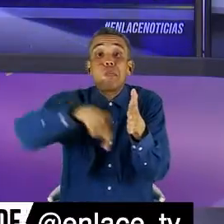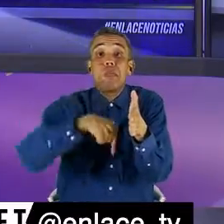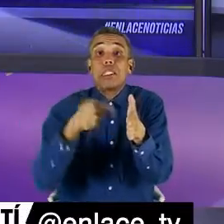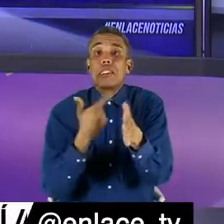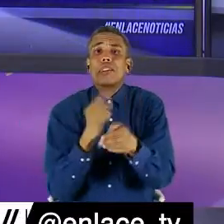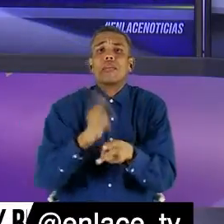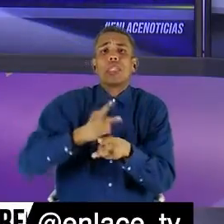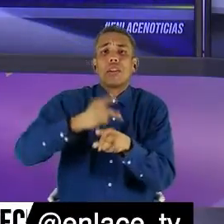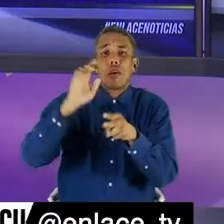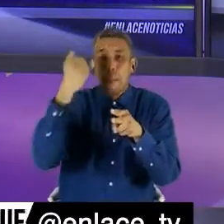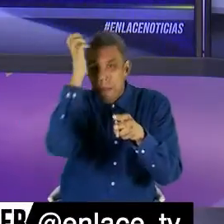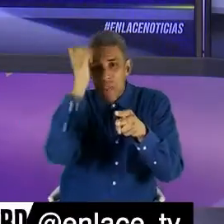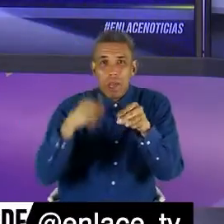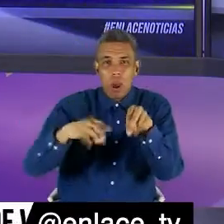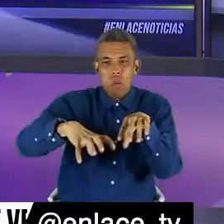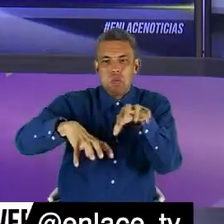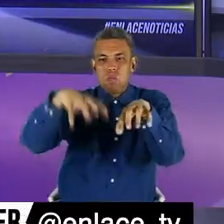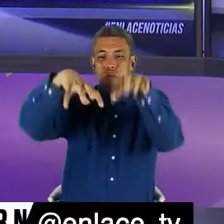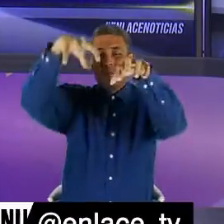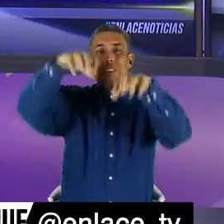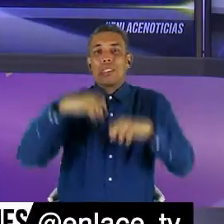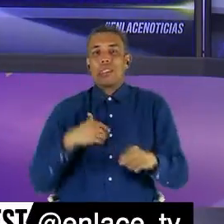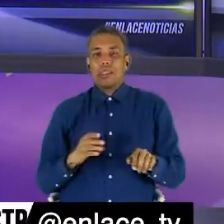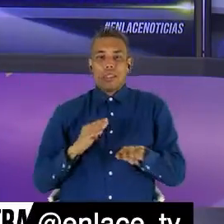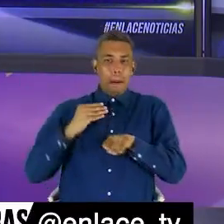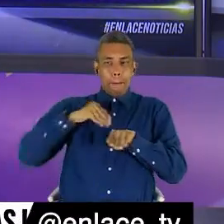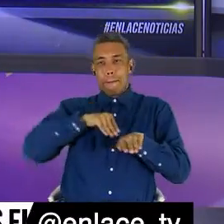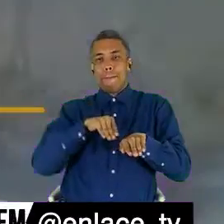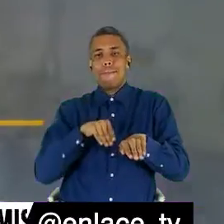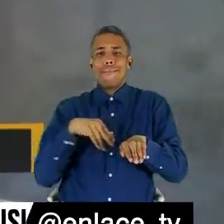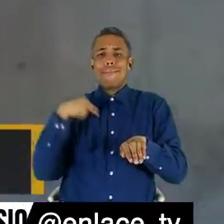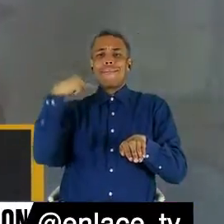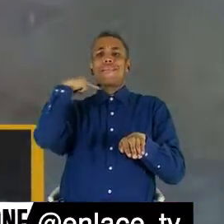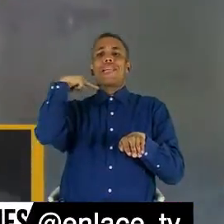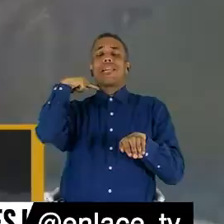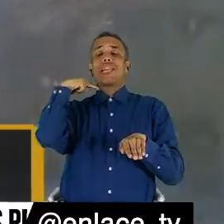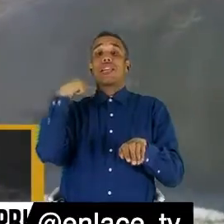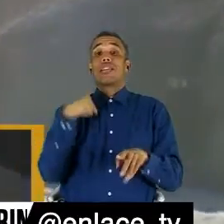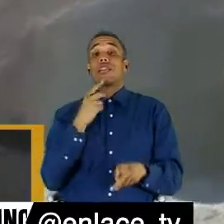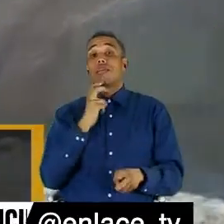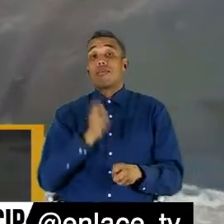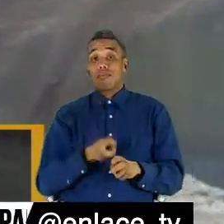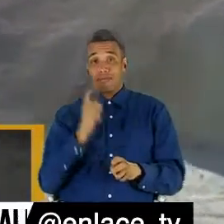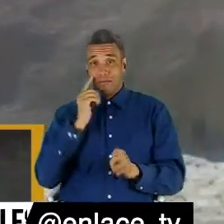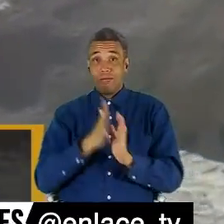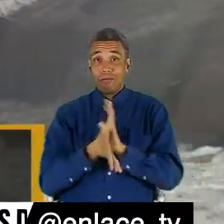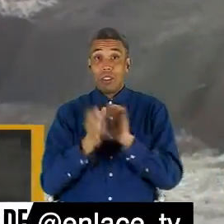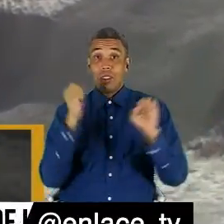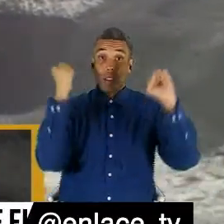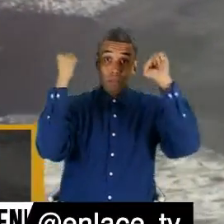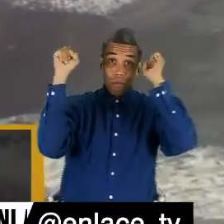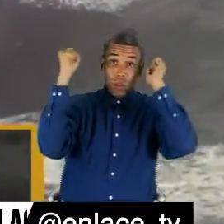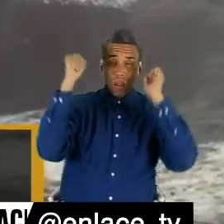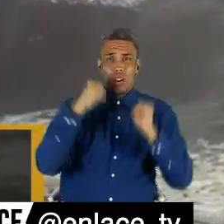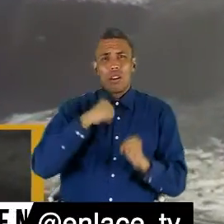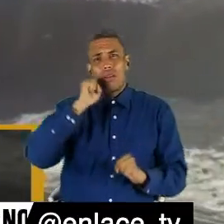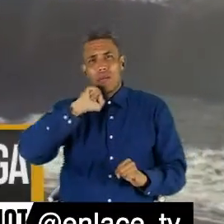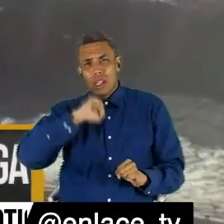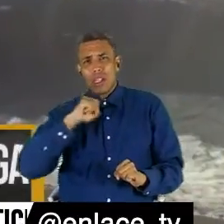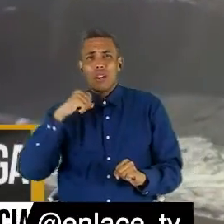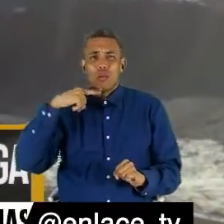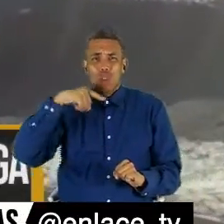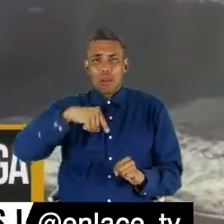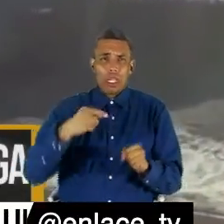principal arteria en el departamento de Santander. Con preocupación, los viajeros entre Barranca Bermeja y la capital de Santander, Bucaramanga,